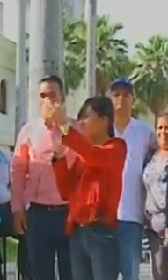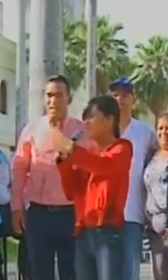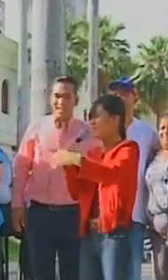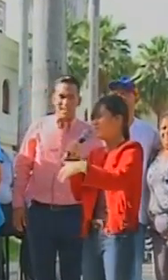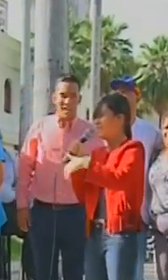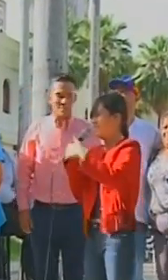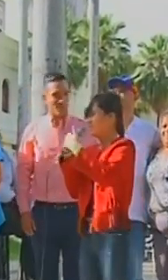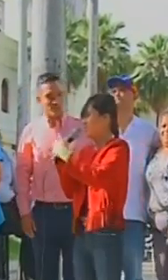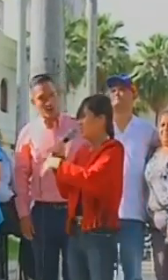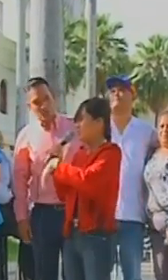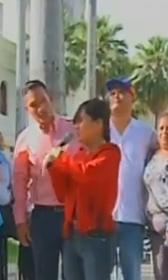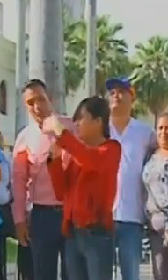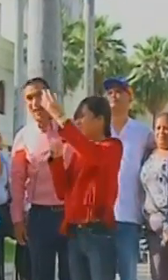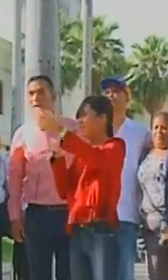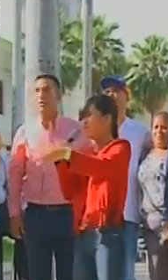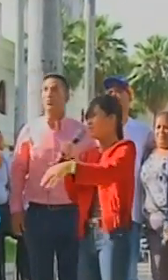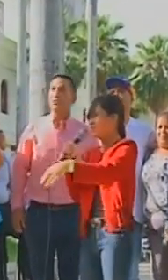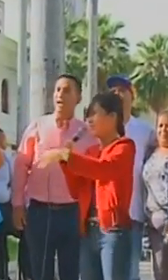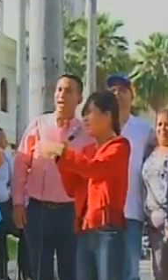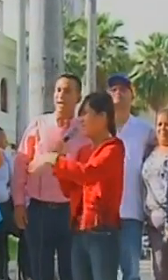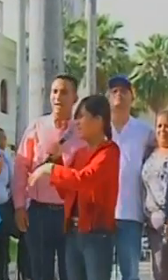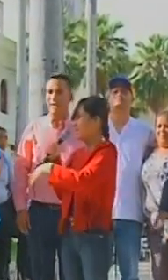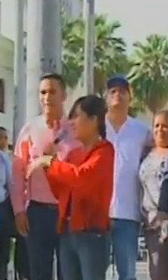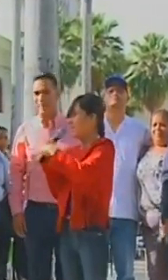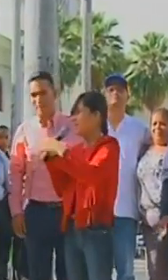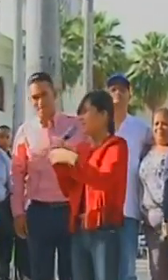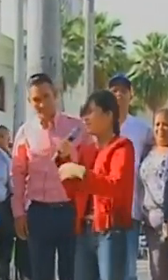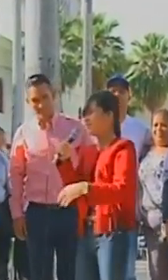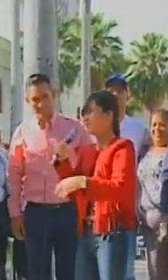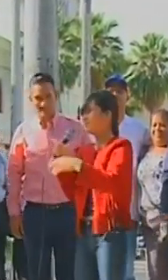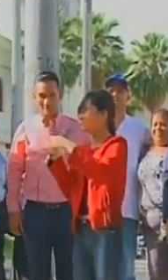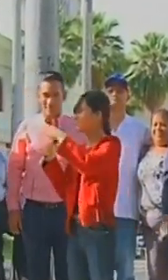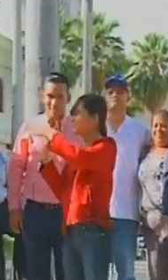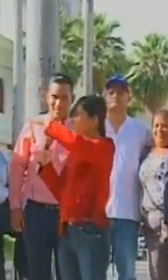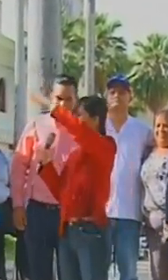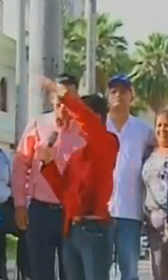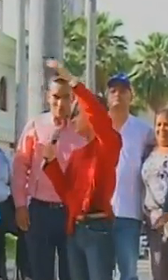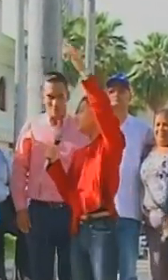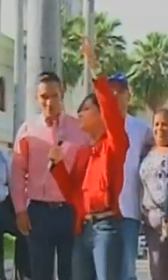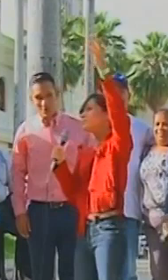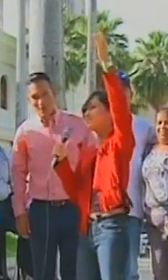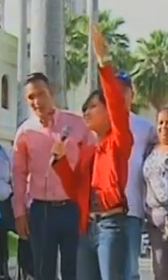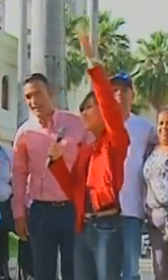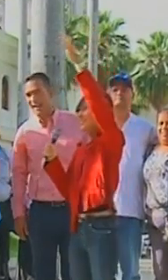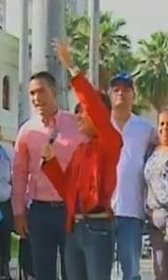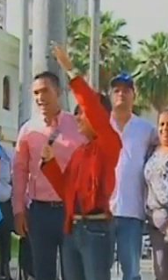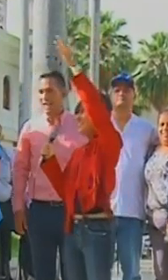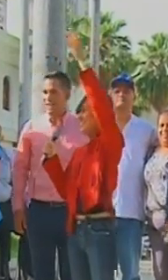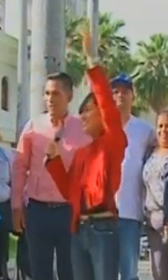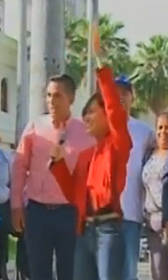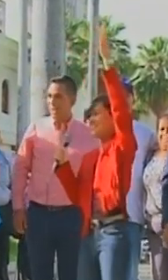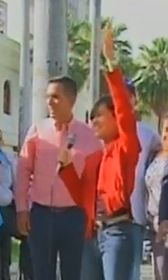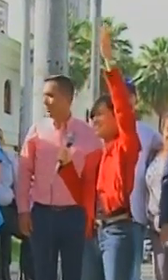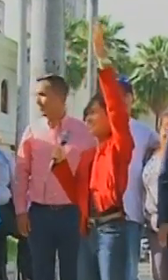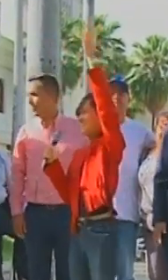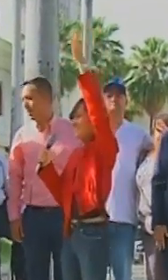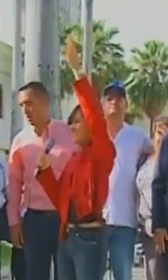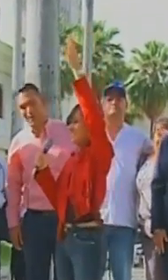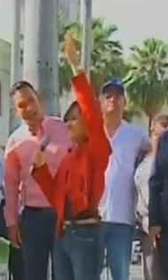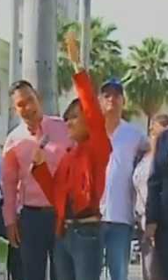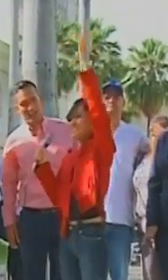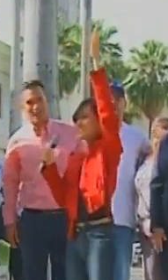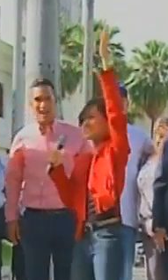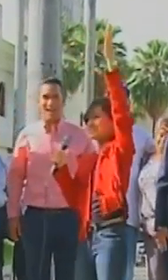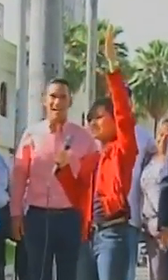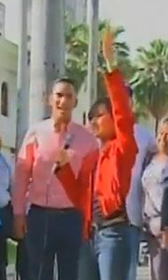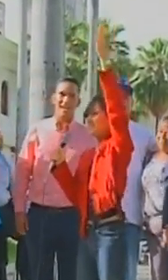yo tenía, yo no lo pude encontrar. Cómo no quieres que llore, cómo no voy